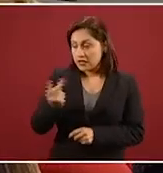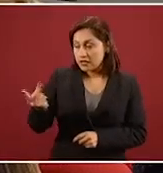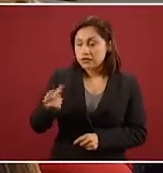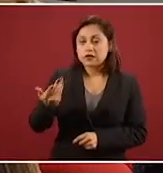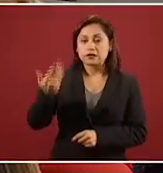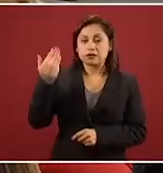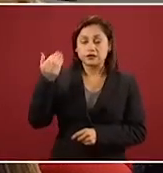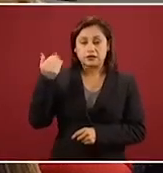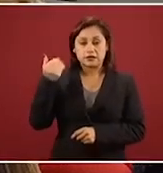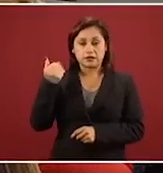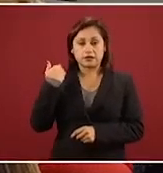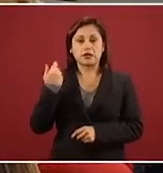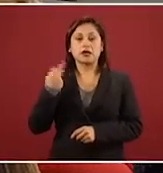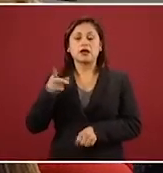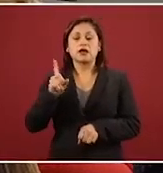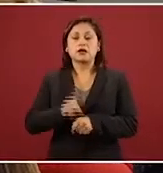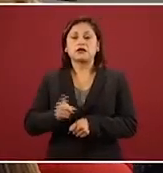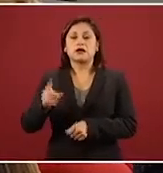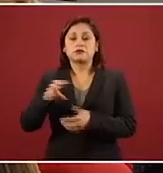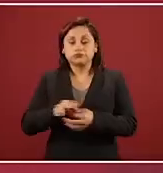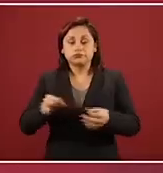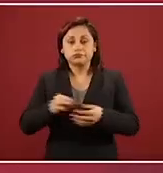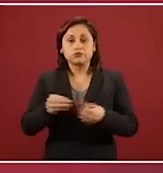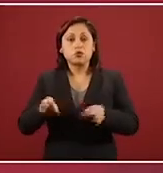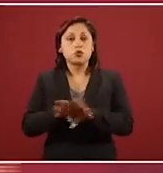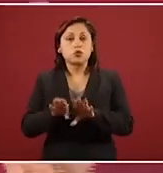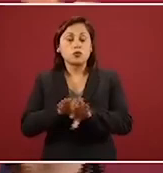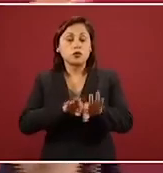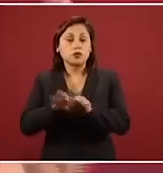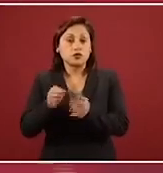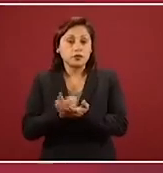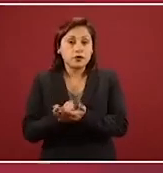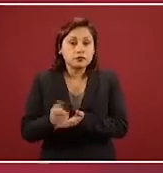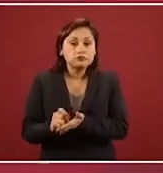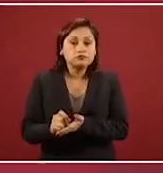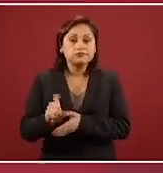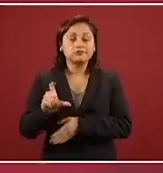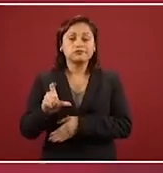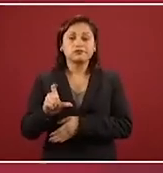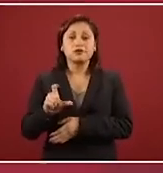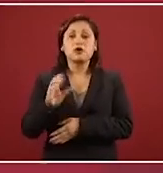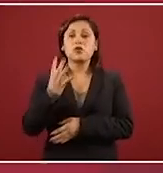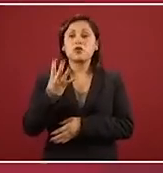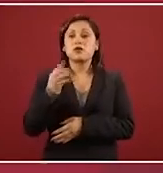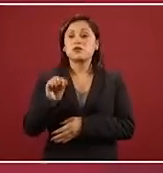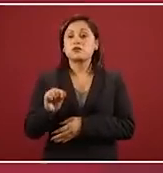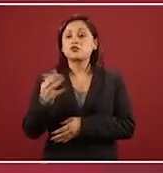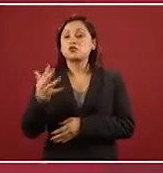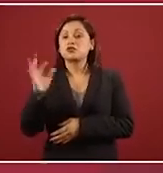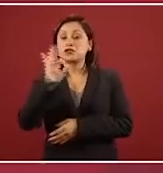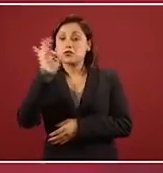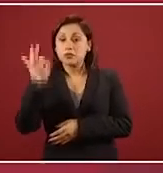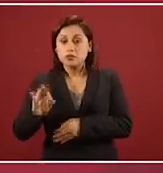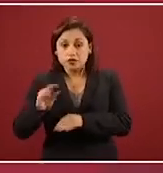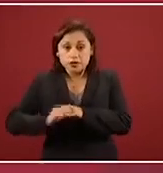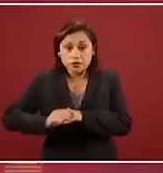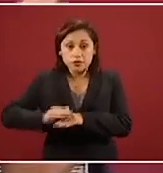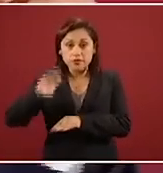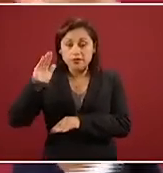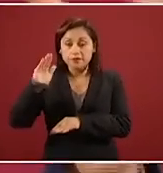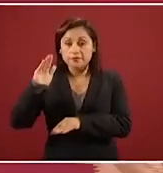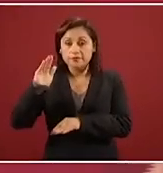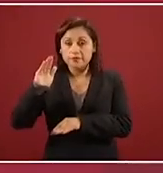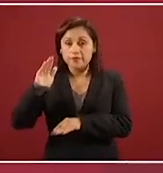al 20%, que había llegado a niveles de 4.5 de incremento del salario base de cotización